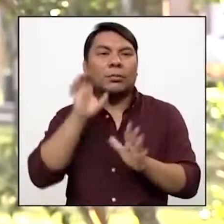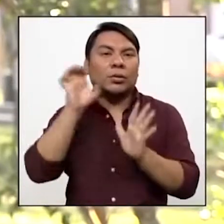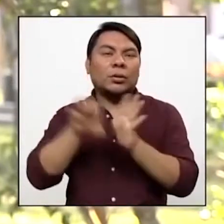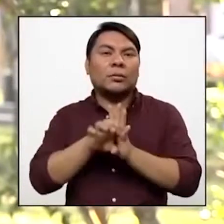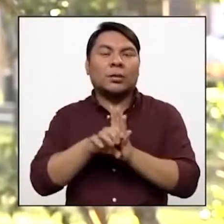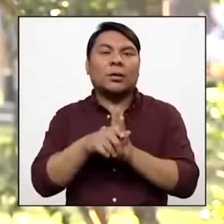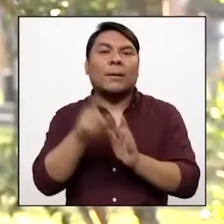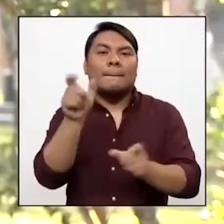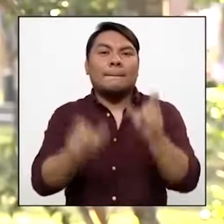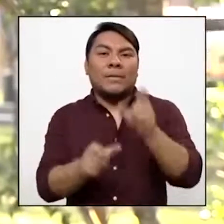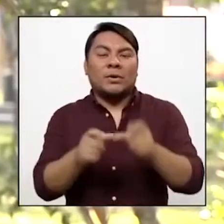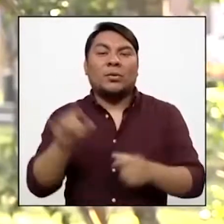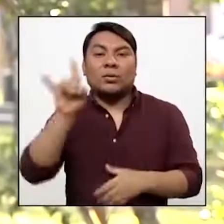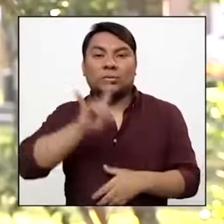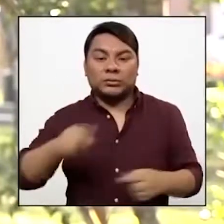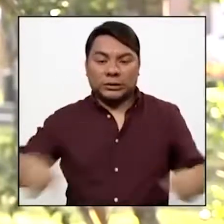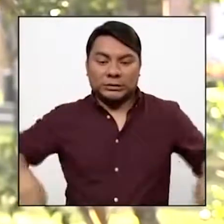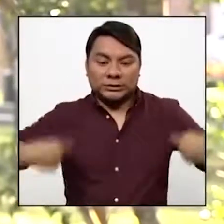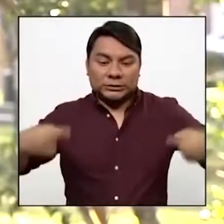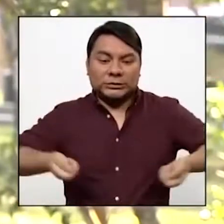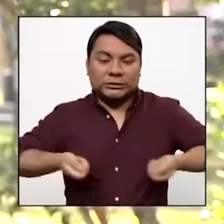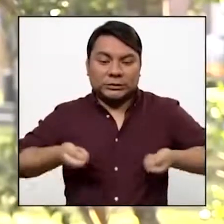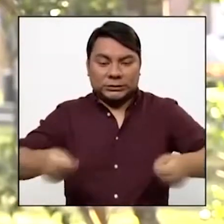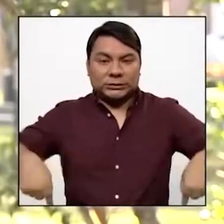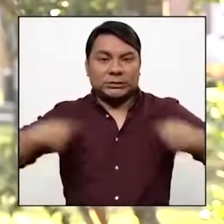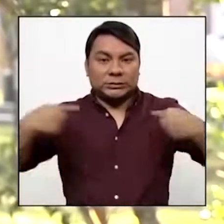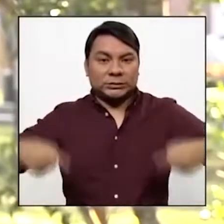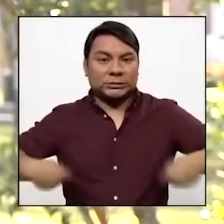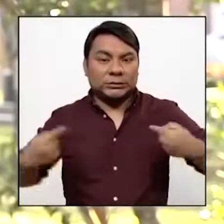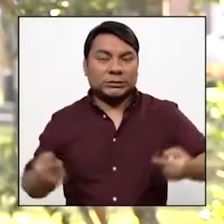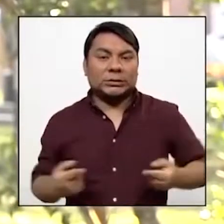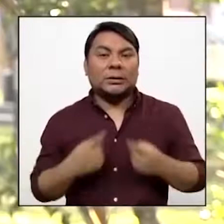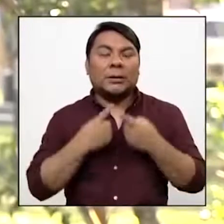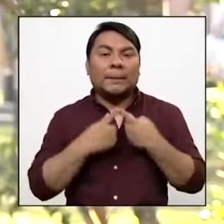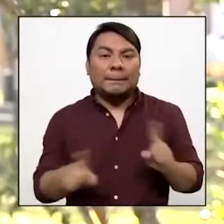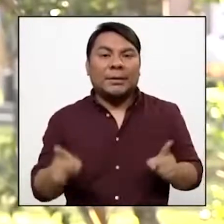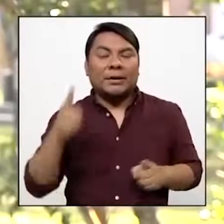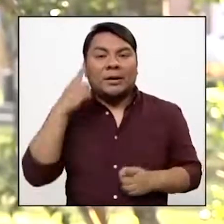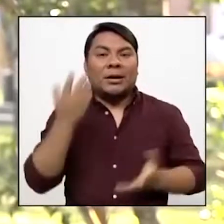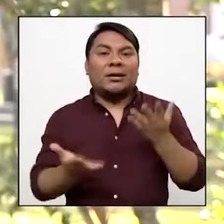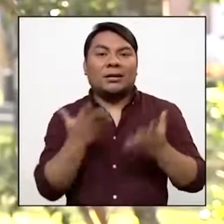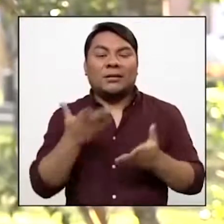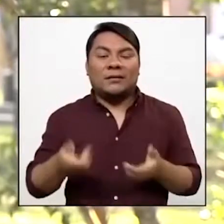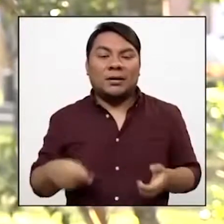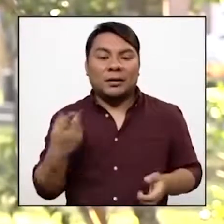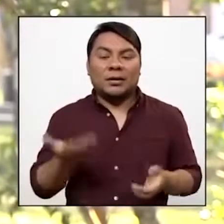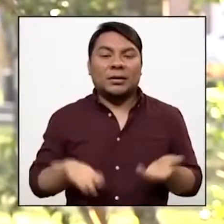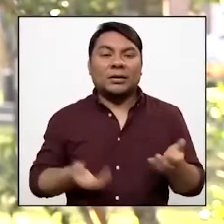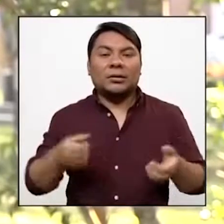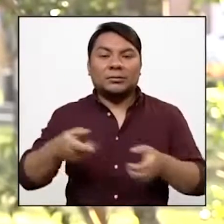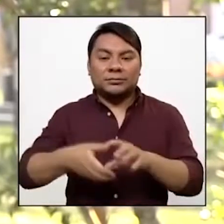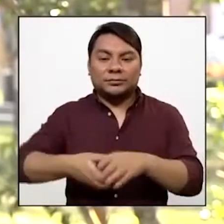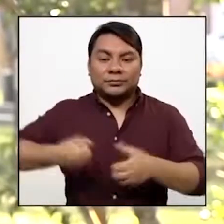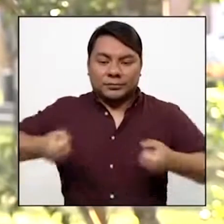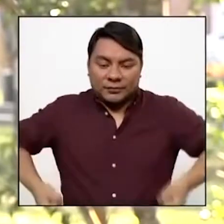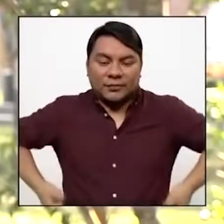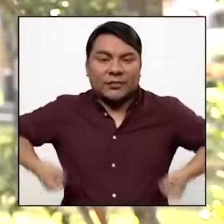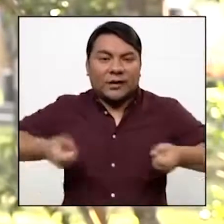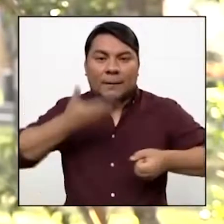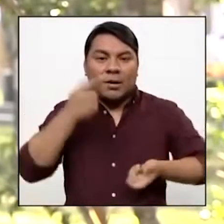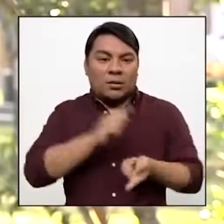ejemplo, hay personas que usan silla de ruedas, pero que en una eventual evacuación probablemente se puedan trasladar con muletas o con